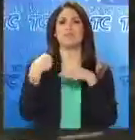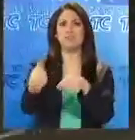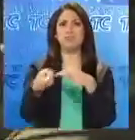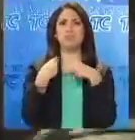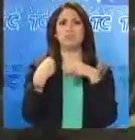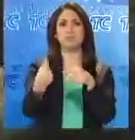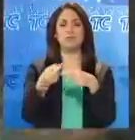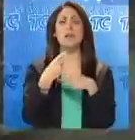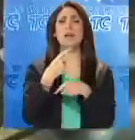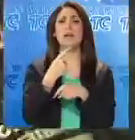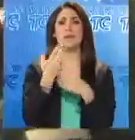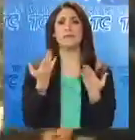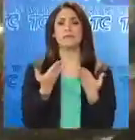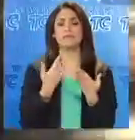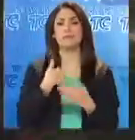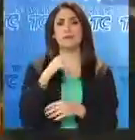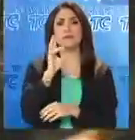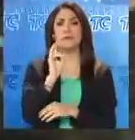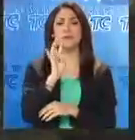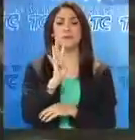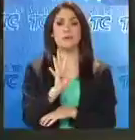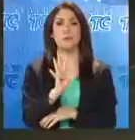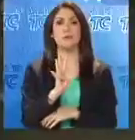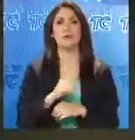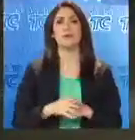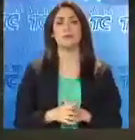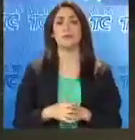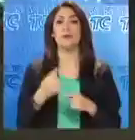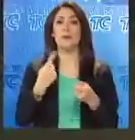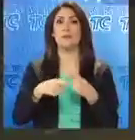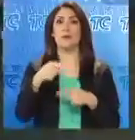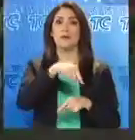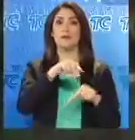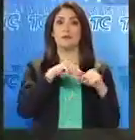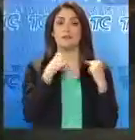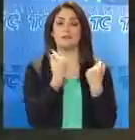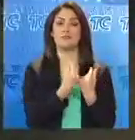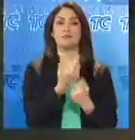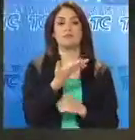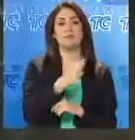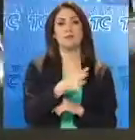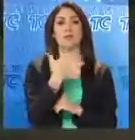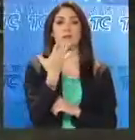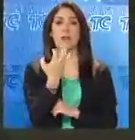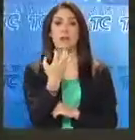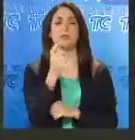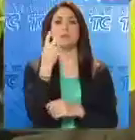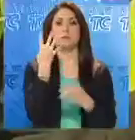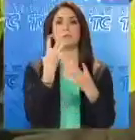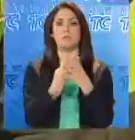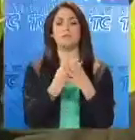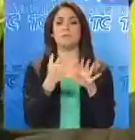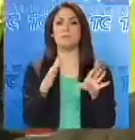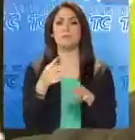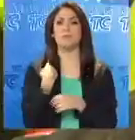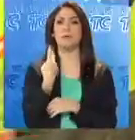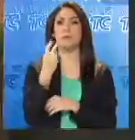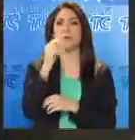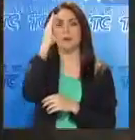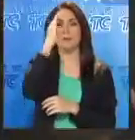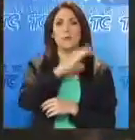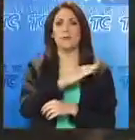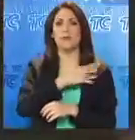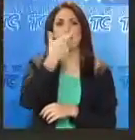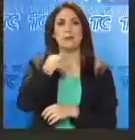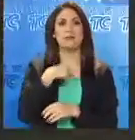primer reporte tuvimos 74, pero acá también alrededor de unos 15 detenidos, de casi 20 policías heridos.